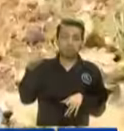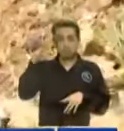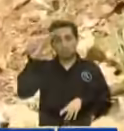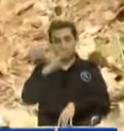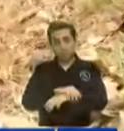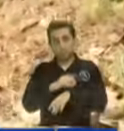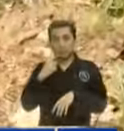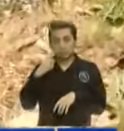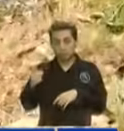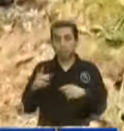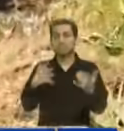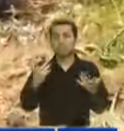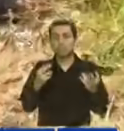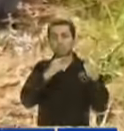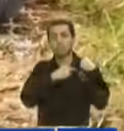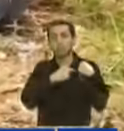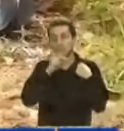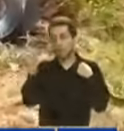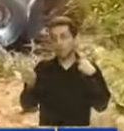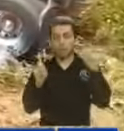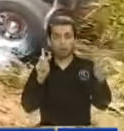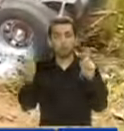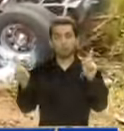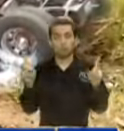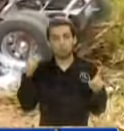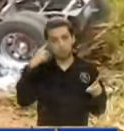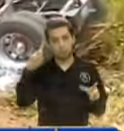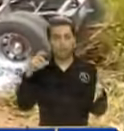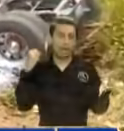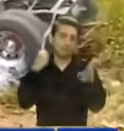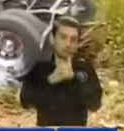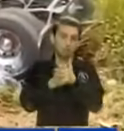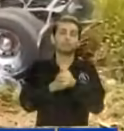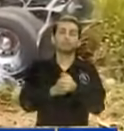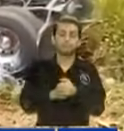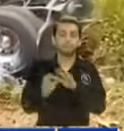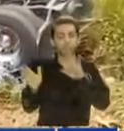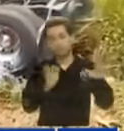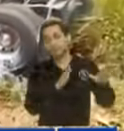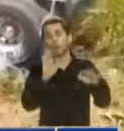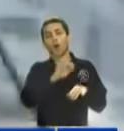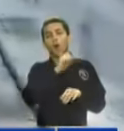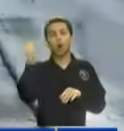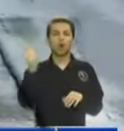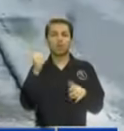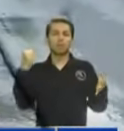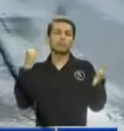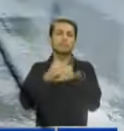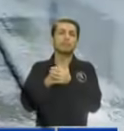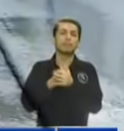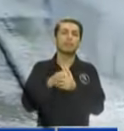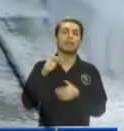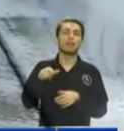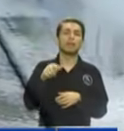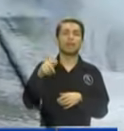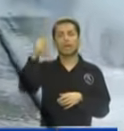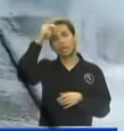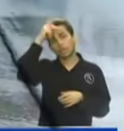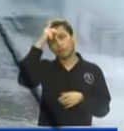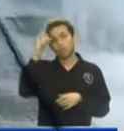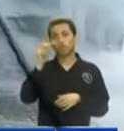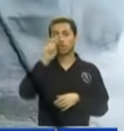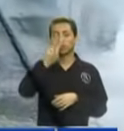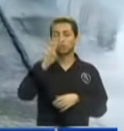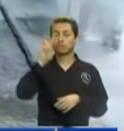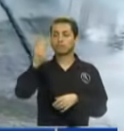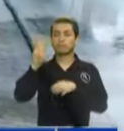deducirán responsabilidades por este hecho. El otro accidente de tránsito que ocurrió en el kilómetro 239, jurisdicción